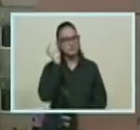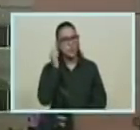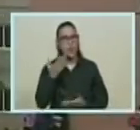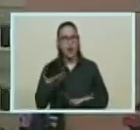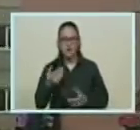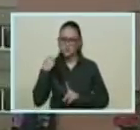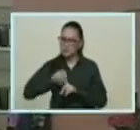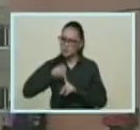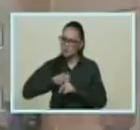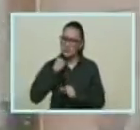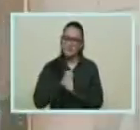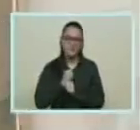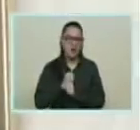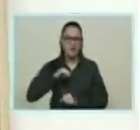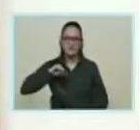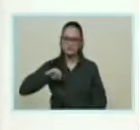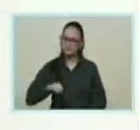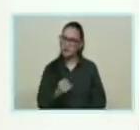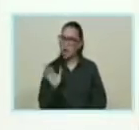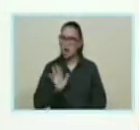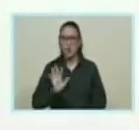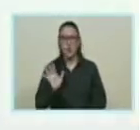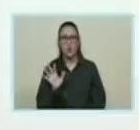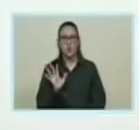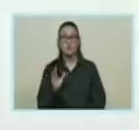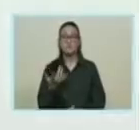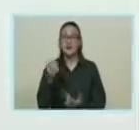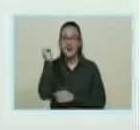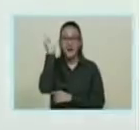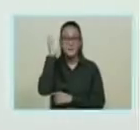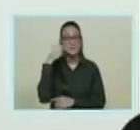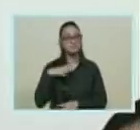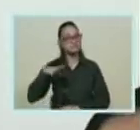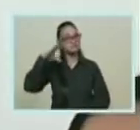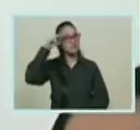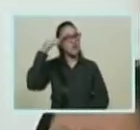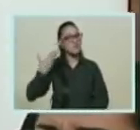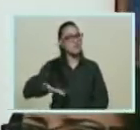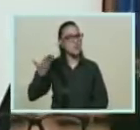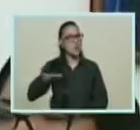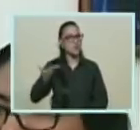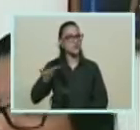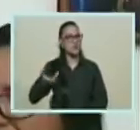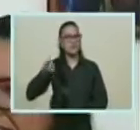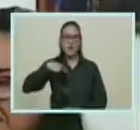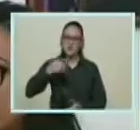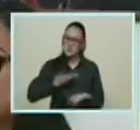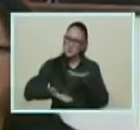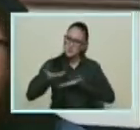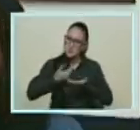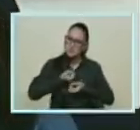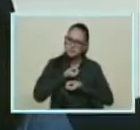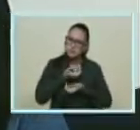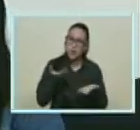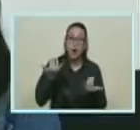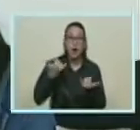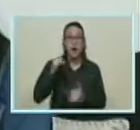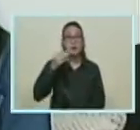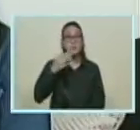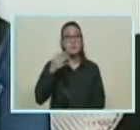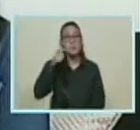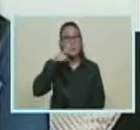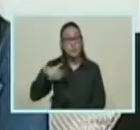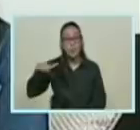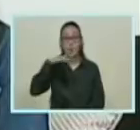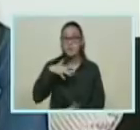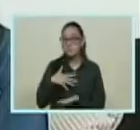venimos a trabajar. Que durante la campaña aprendimos una cosa importante, presidente, y yo quiero compartirla con usted, que aquí hay un pueblo que no se